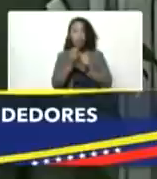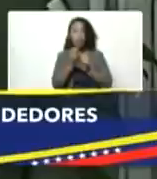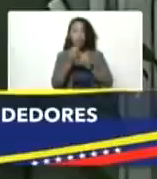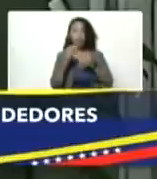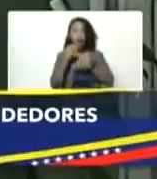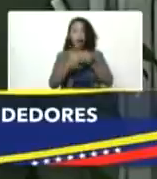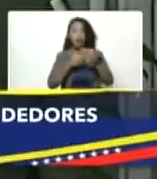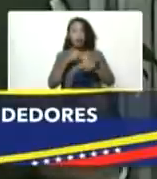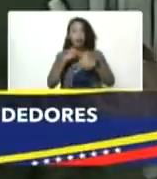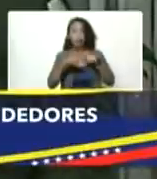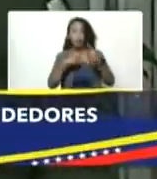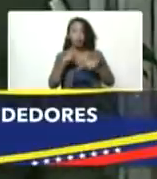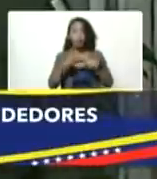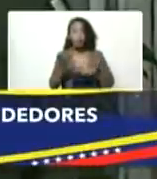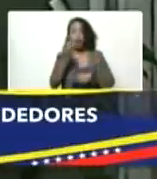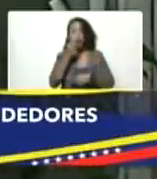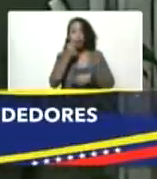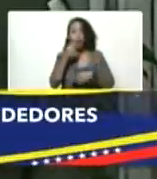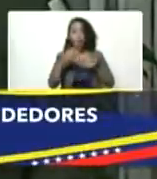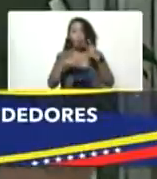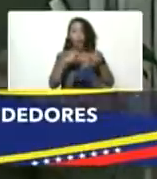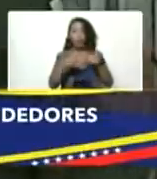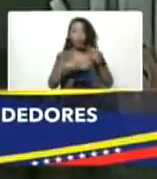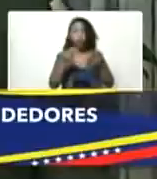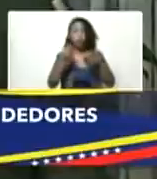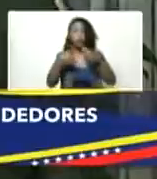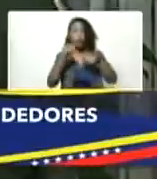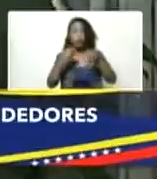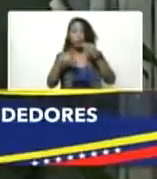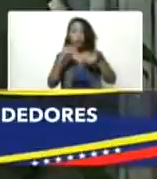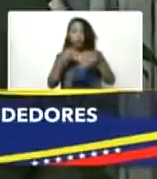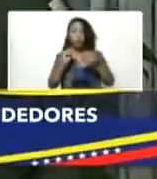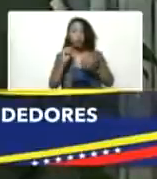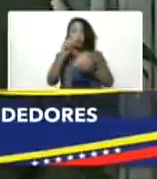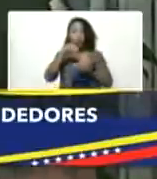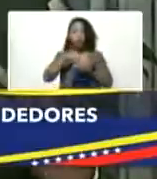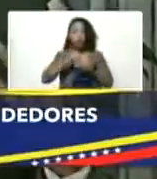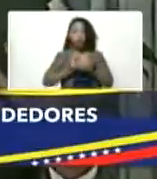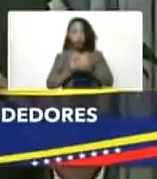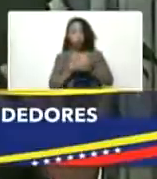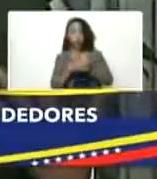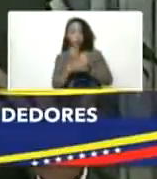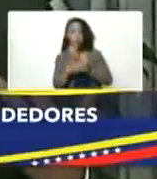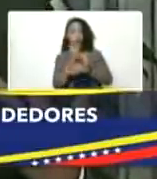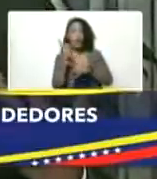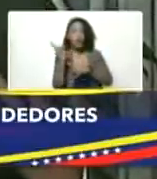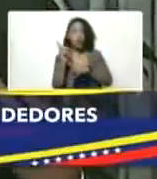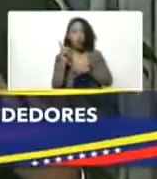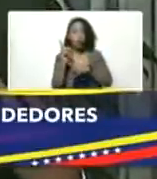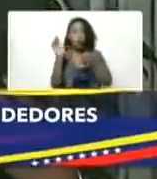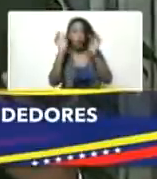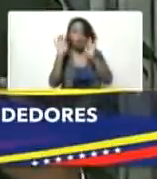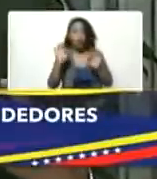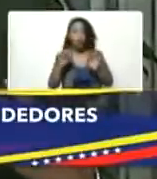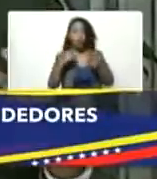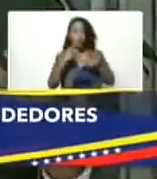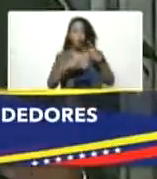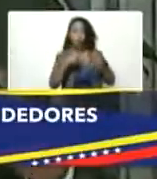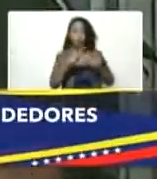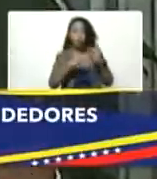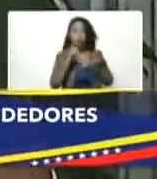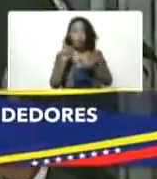a la producción de alimentos, a la producción de químicos, a la siembra de nuestras tierras. Es un fenómeno productivo que